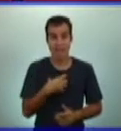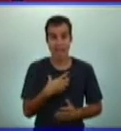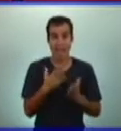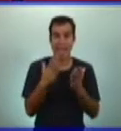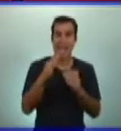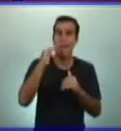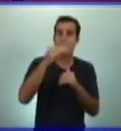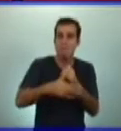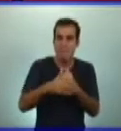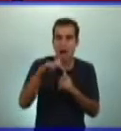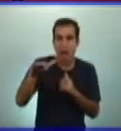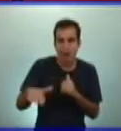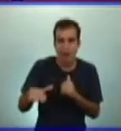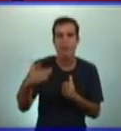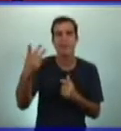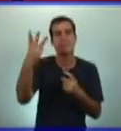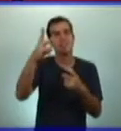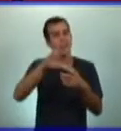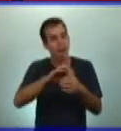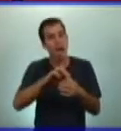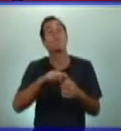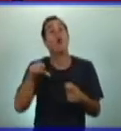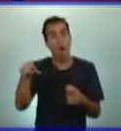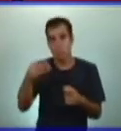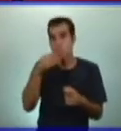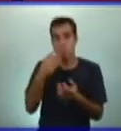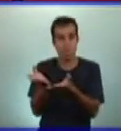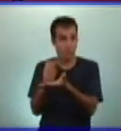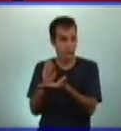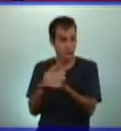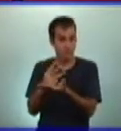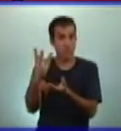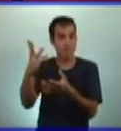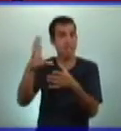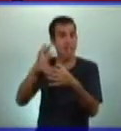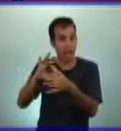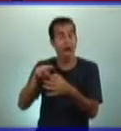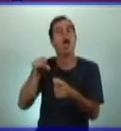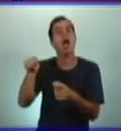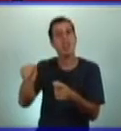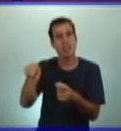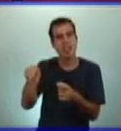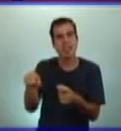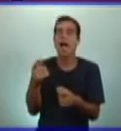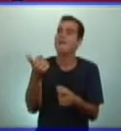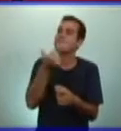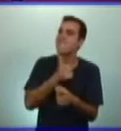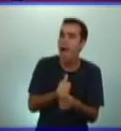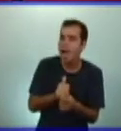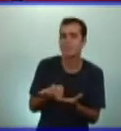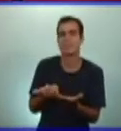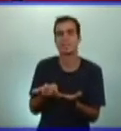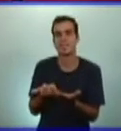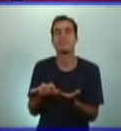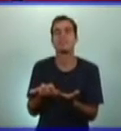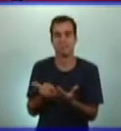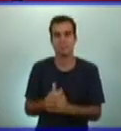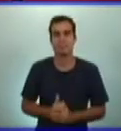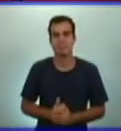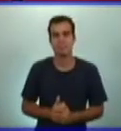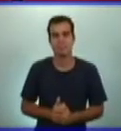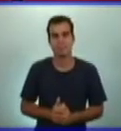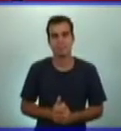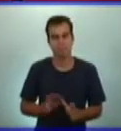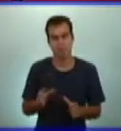la casa también junto con ustedes, pues en el libro de tercero viene un poco más amplio y en el programa que dimos el miércoles dimos también las páginas